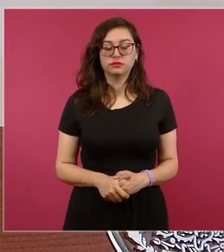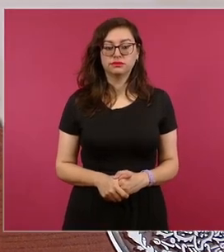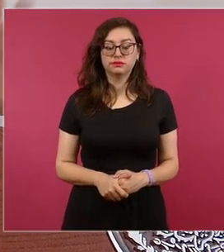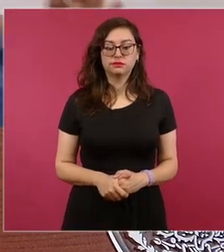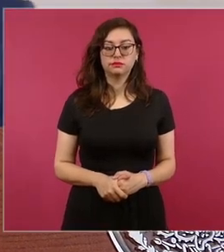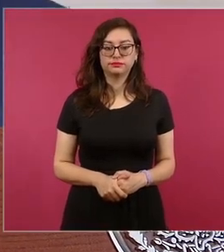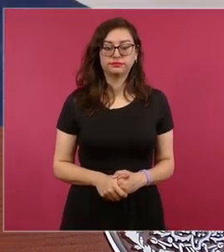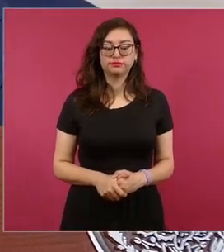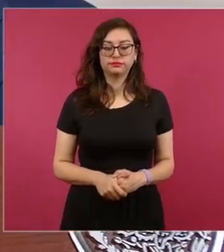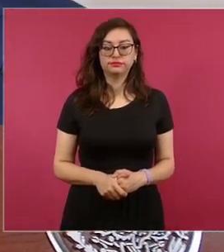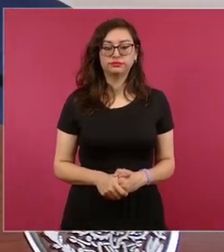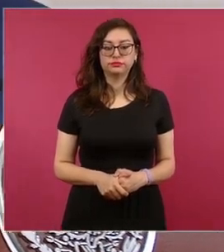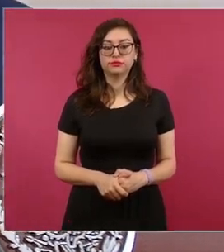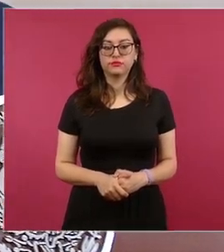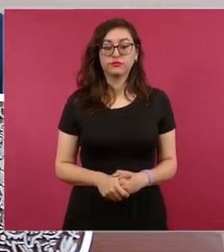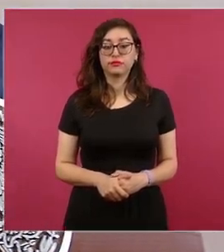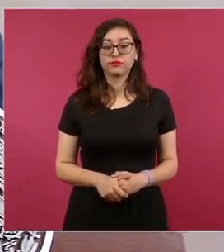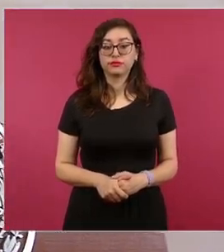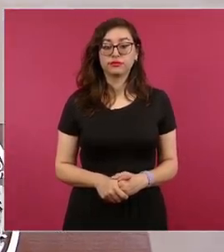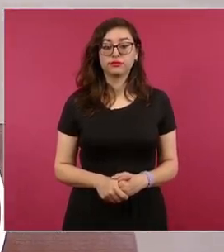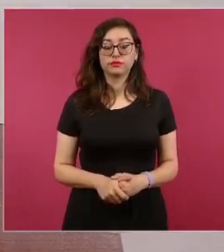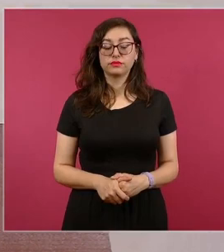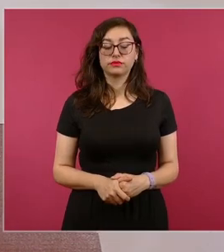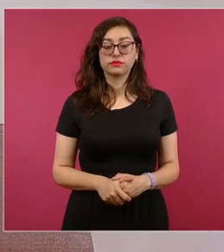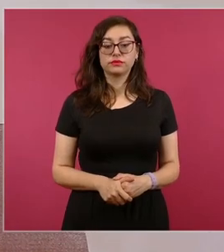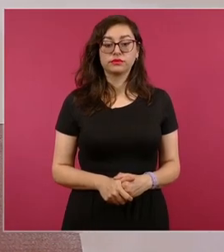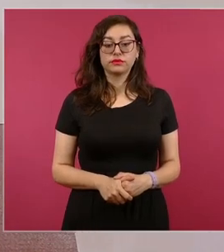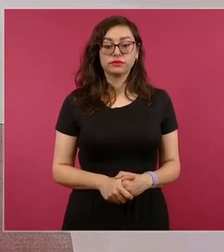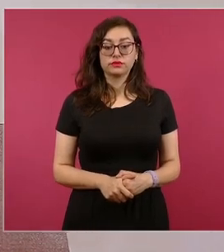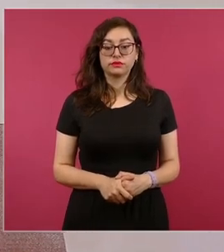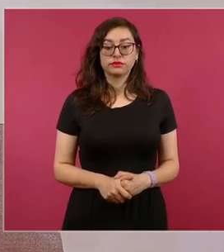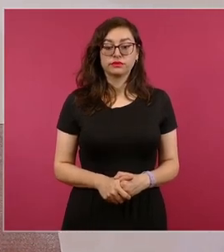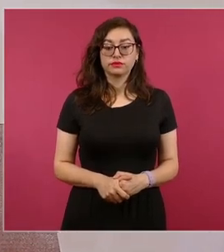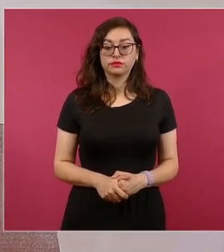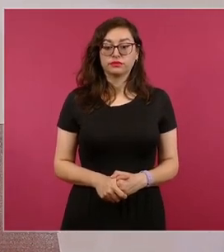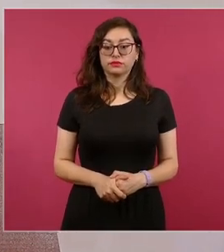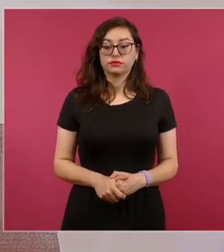Y así fue cuando